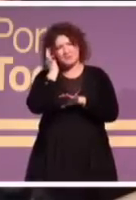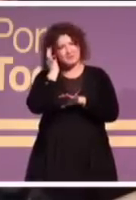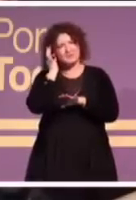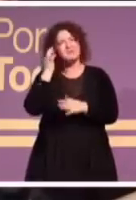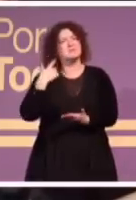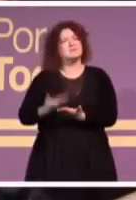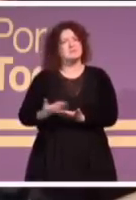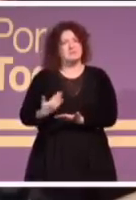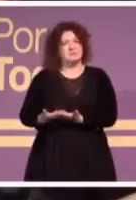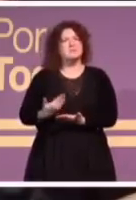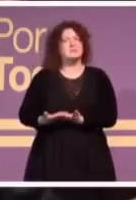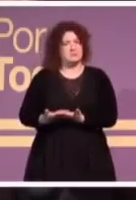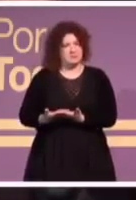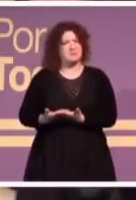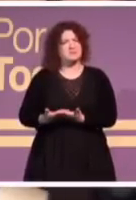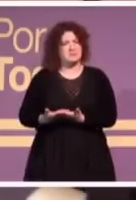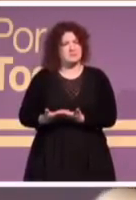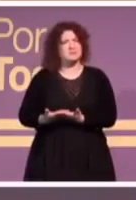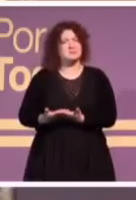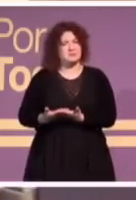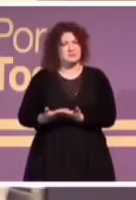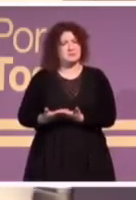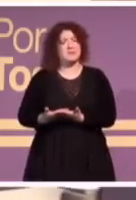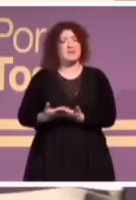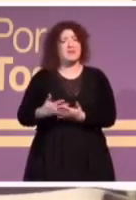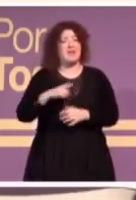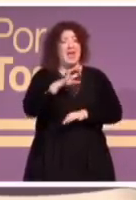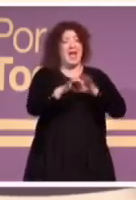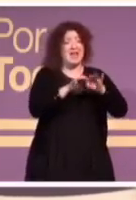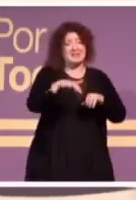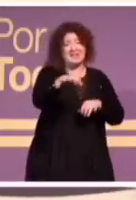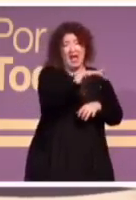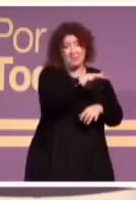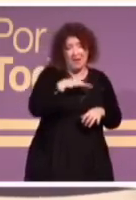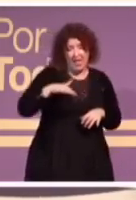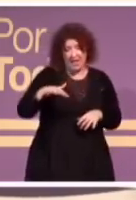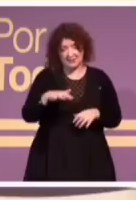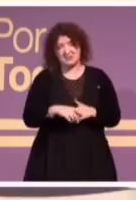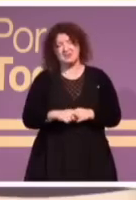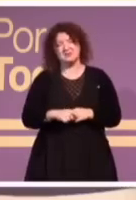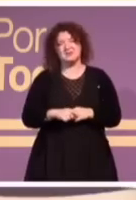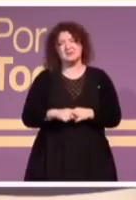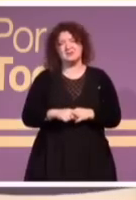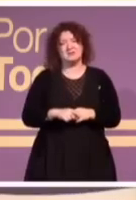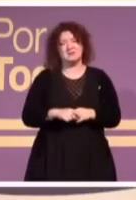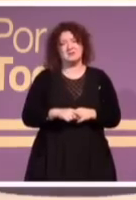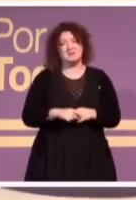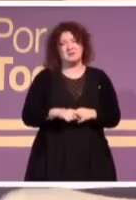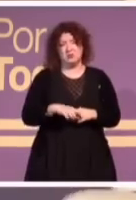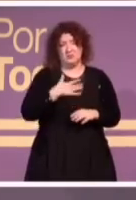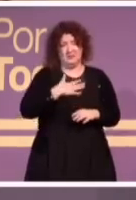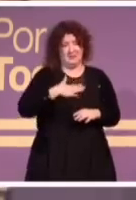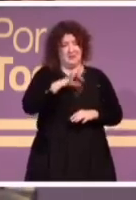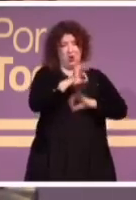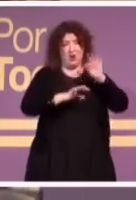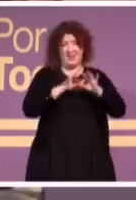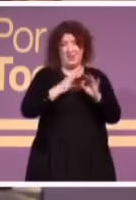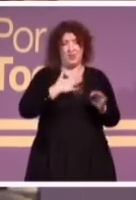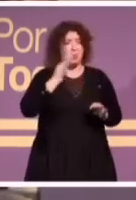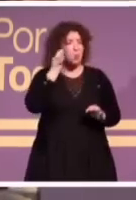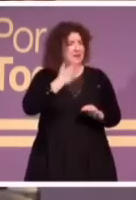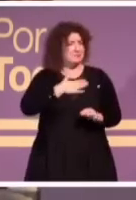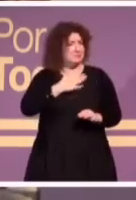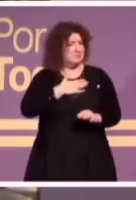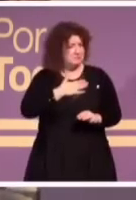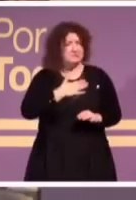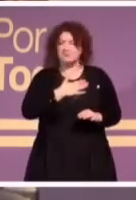demostramos y demostraron que desde las asambleas, es decir, desde los espacios de organización de las mujeres que